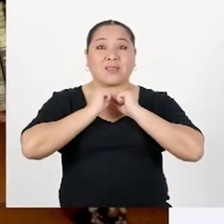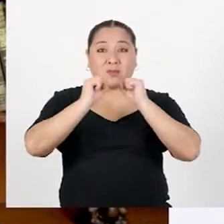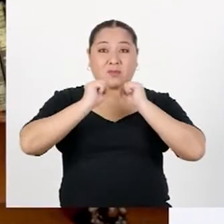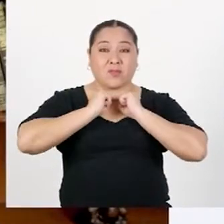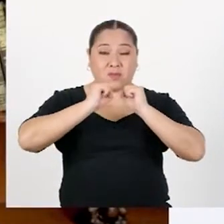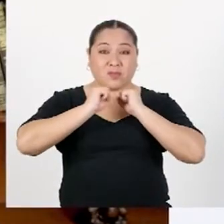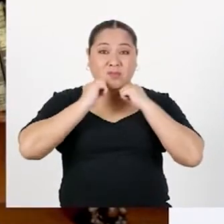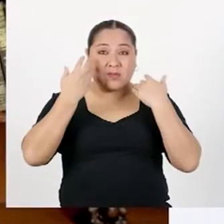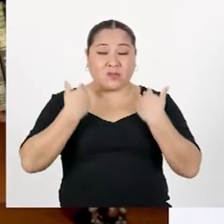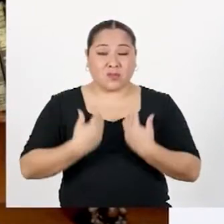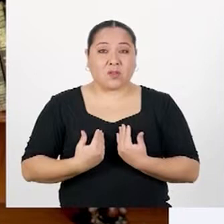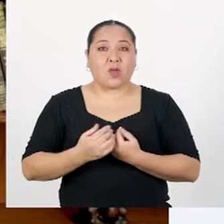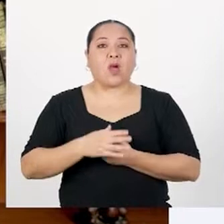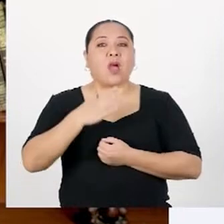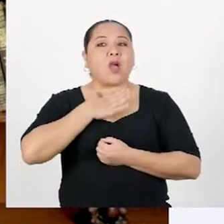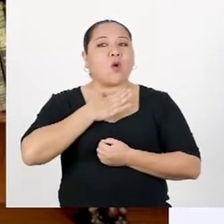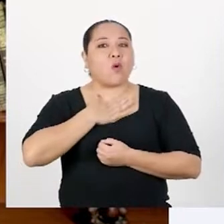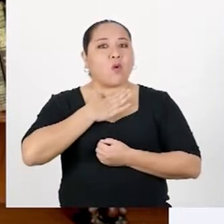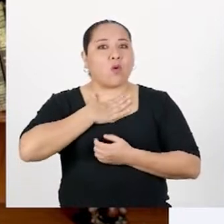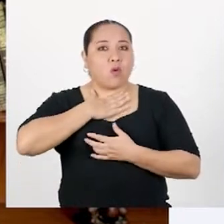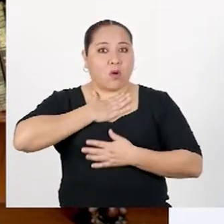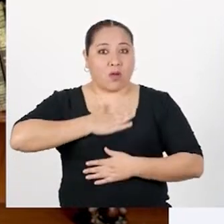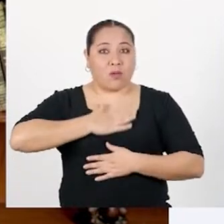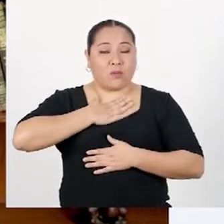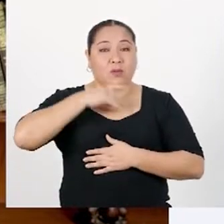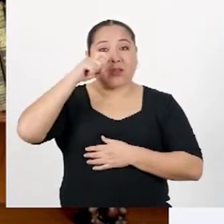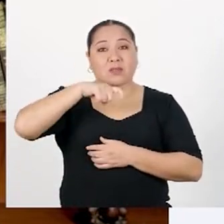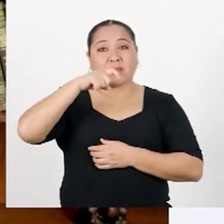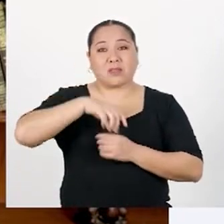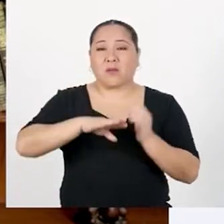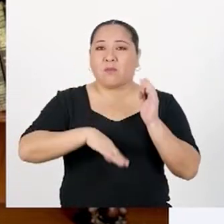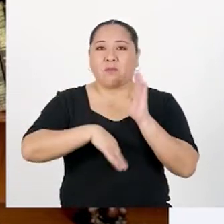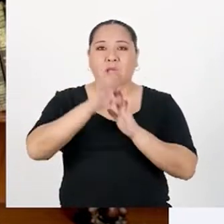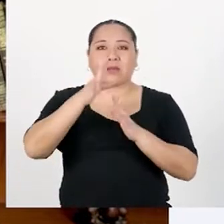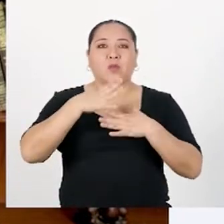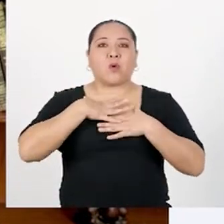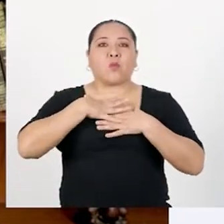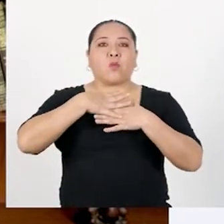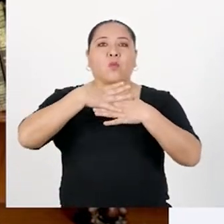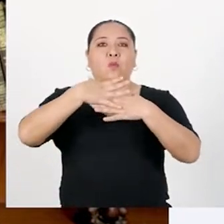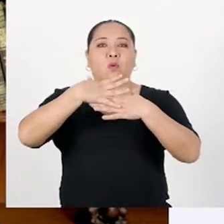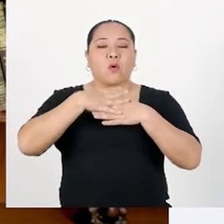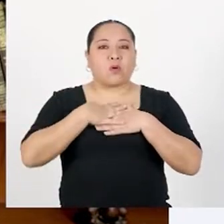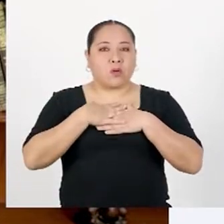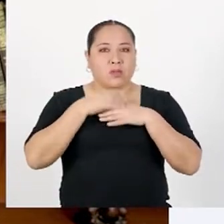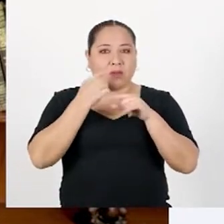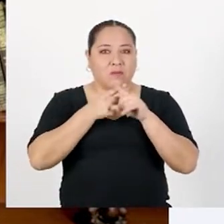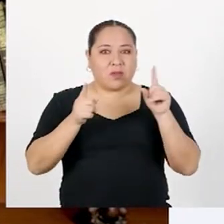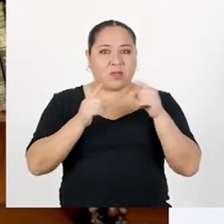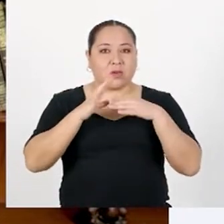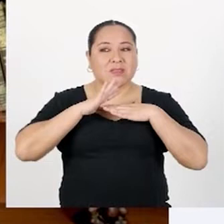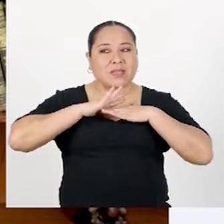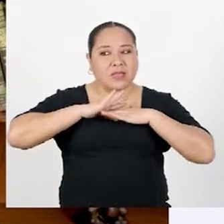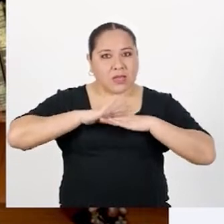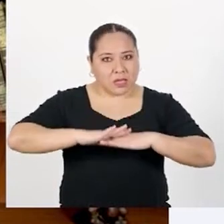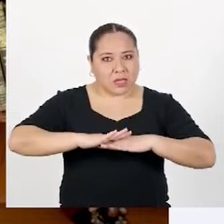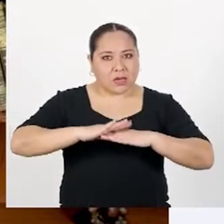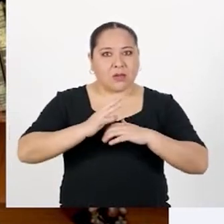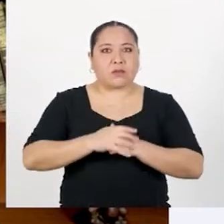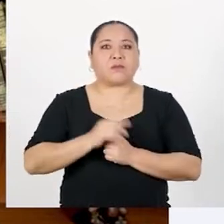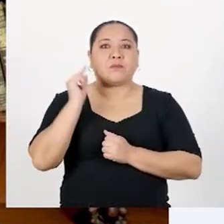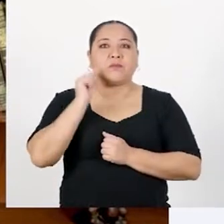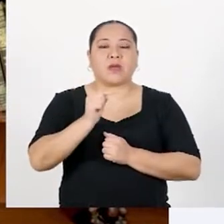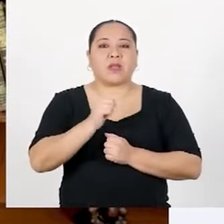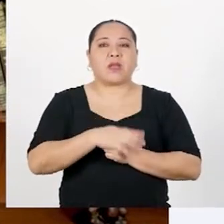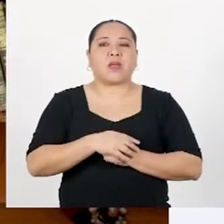realizamos actividad física, nuestro organismo requiere mayor oxígeno que cuando está en reposo.